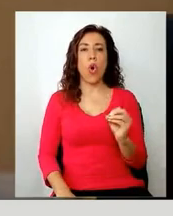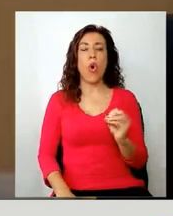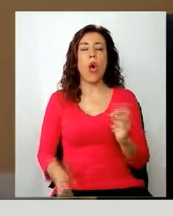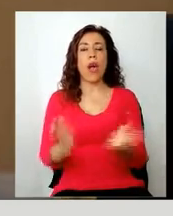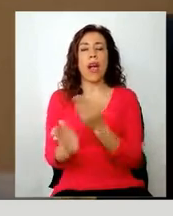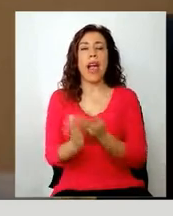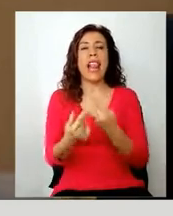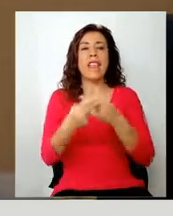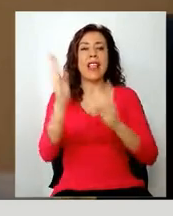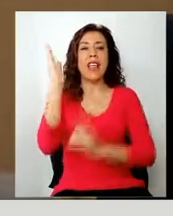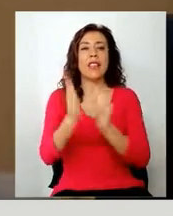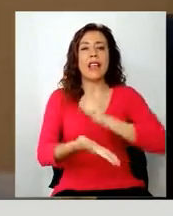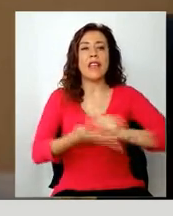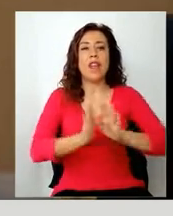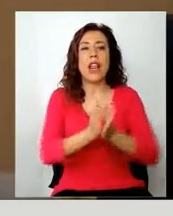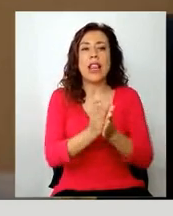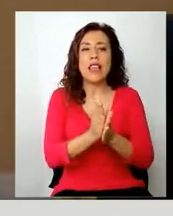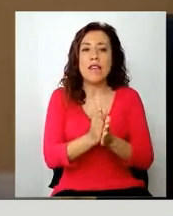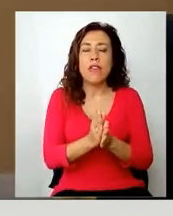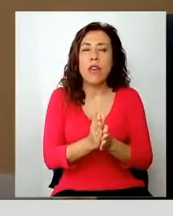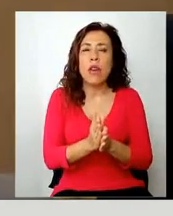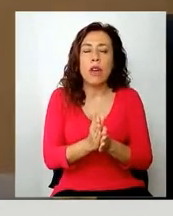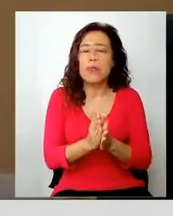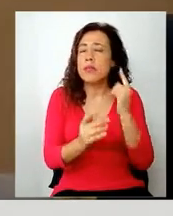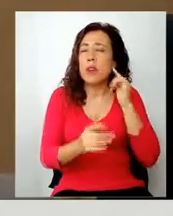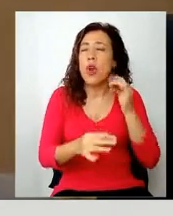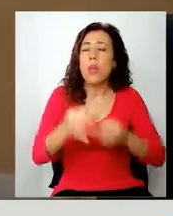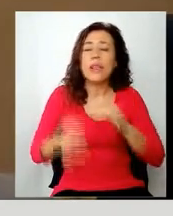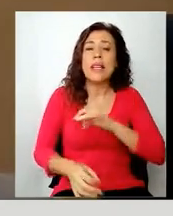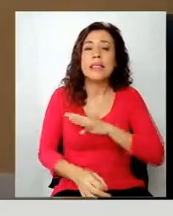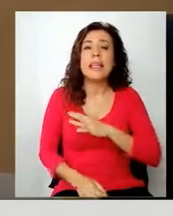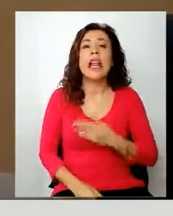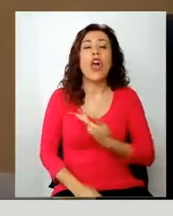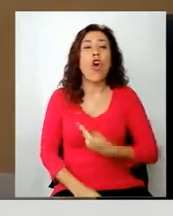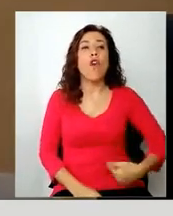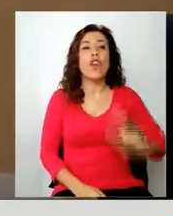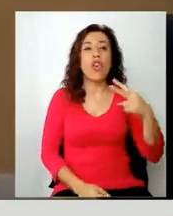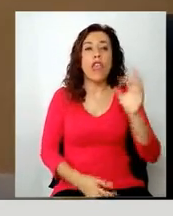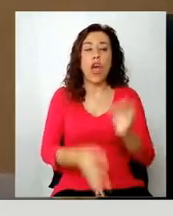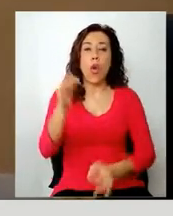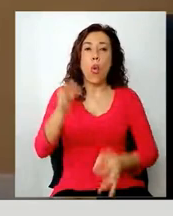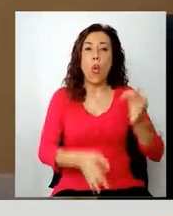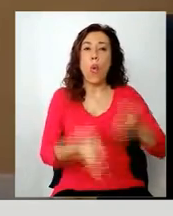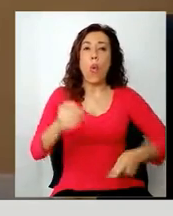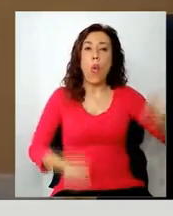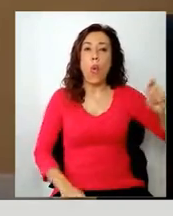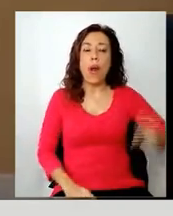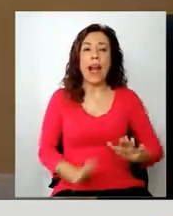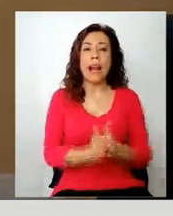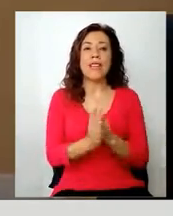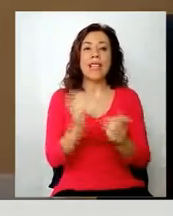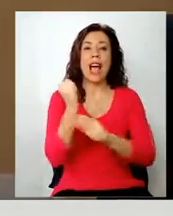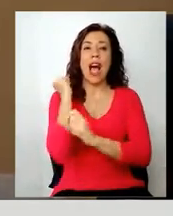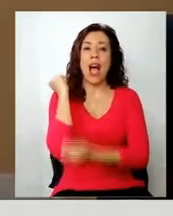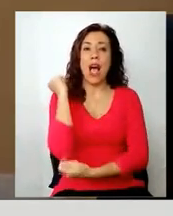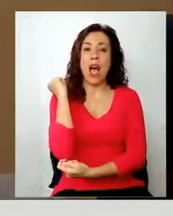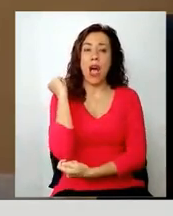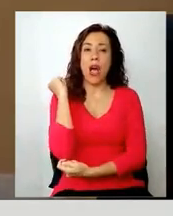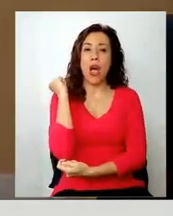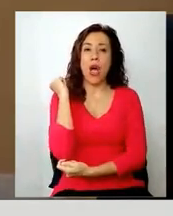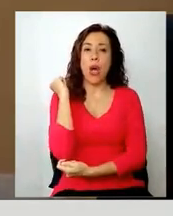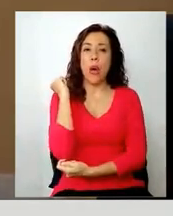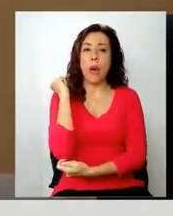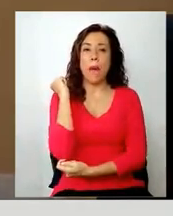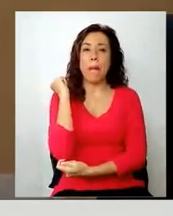un libro que se llamaba activismo judicial en Chile hacia el gobierno de los jueces en la revista abogado del colegio